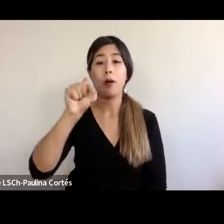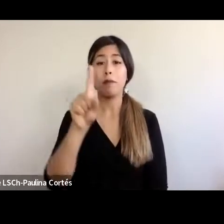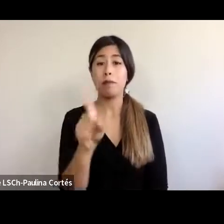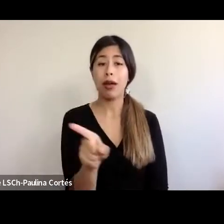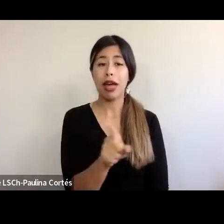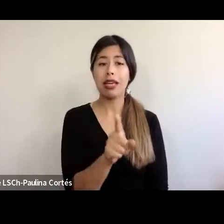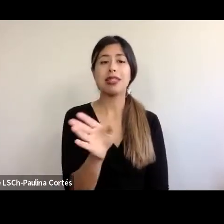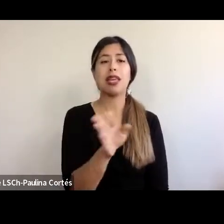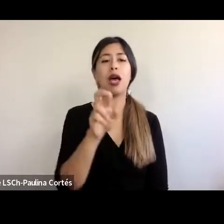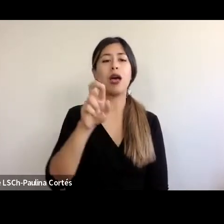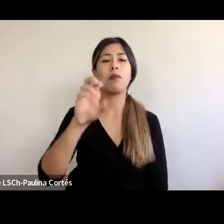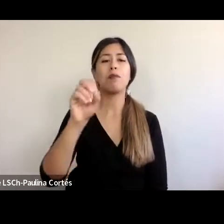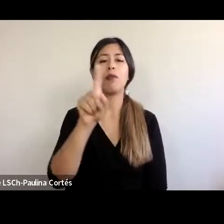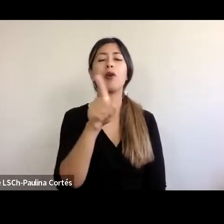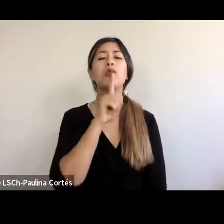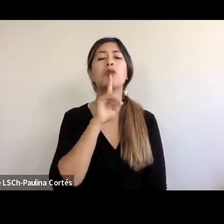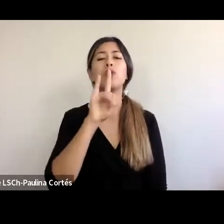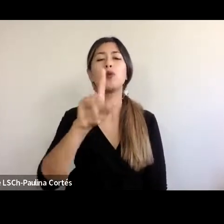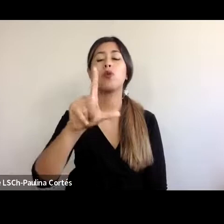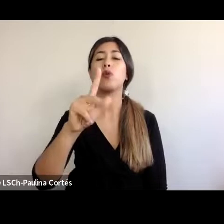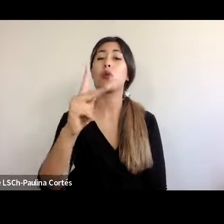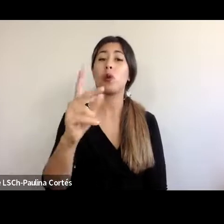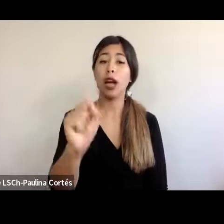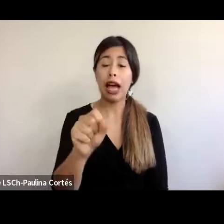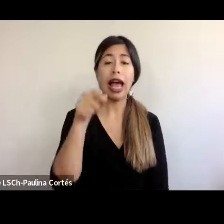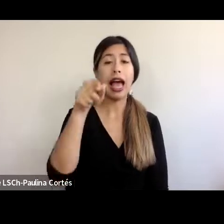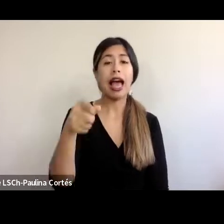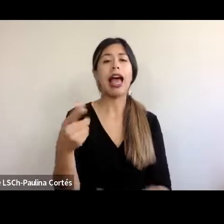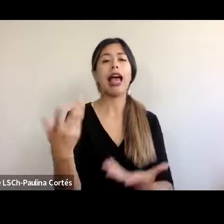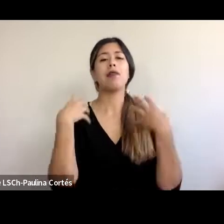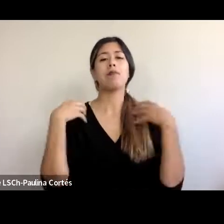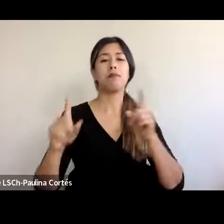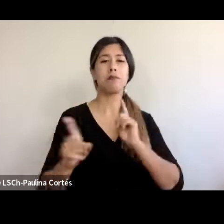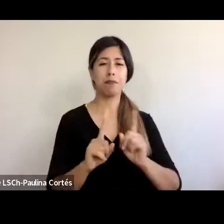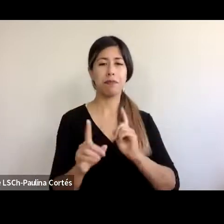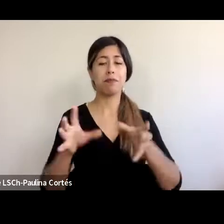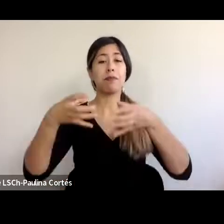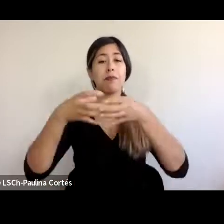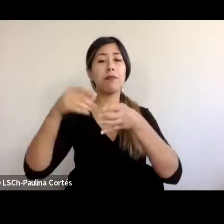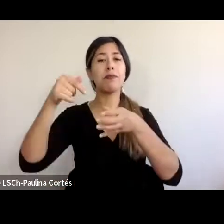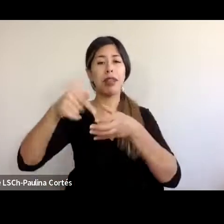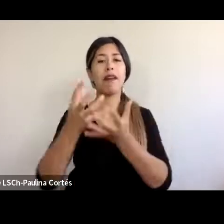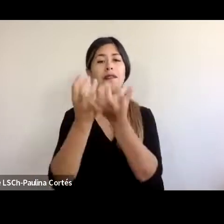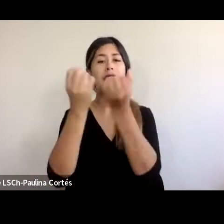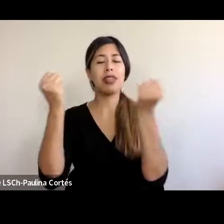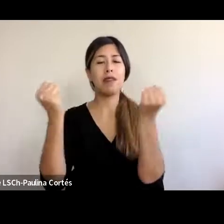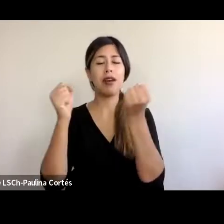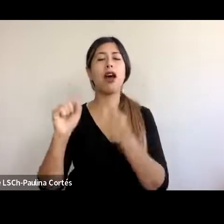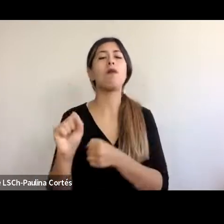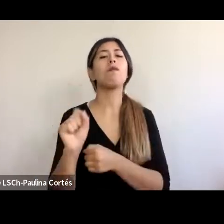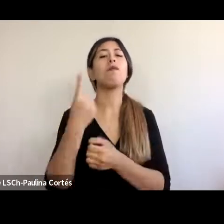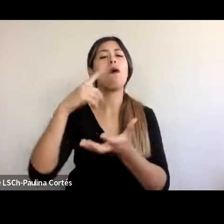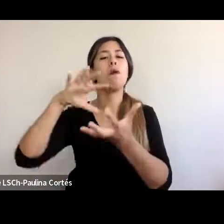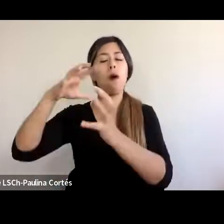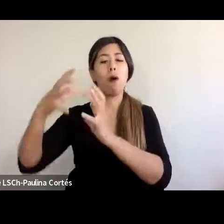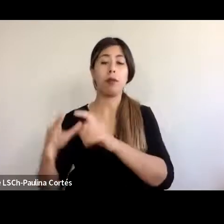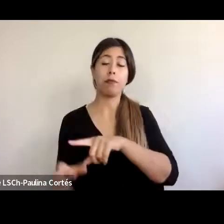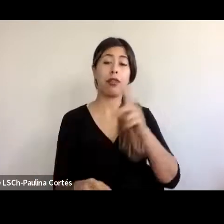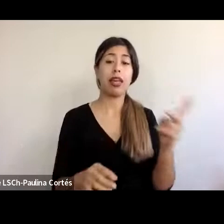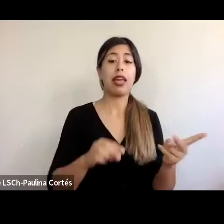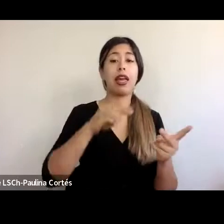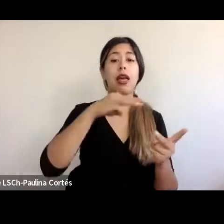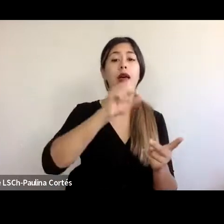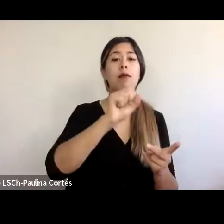Postulka, programador del festival One World, y Martin Stoltz, senior programmer